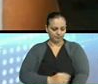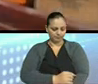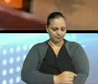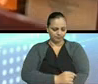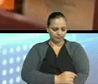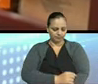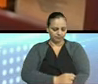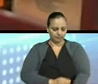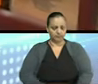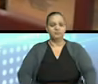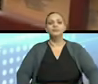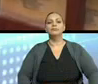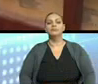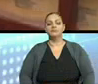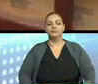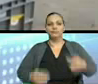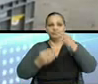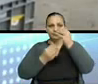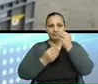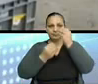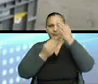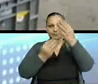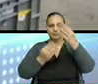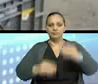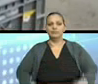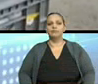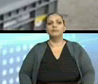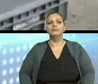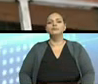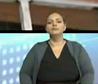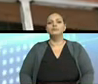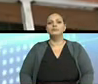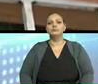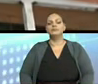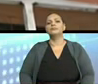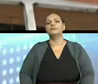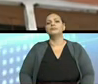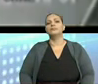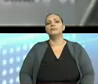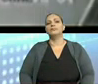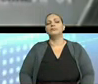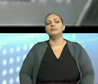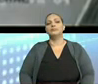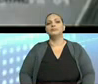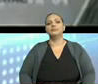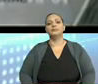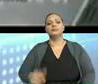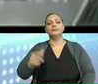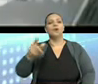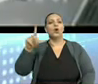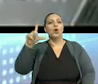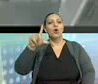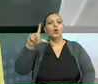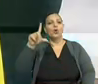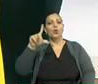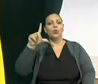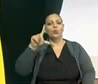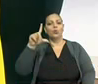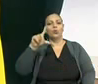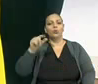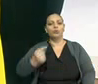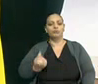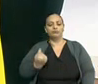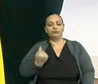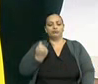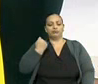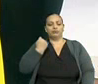dentro de las prisiones. Ajá. Ahora les contamos por qué. Agentes de la CICPROVAC lograron recapturar a un recluso quien se fugó